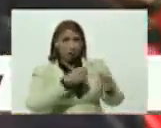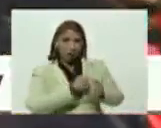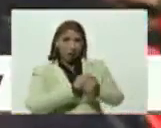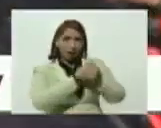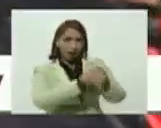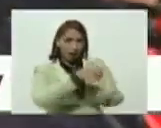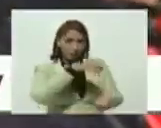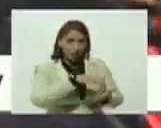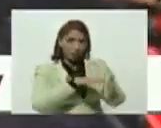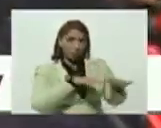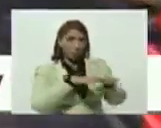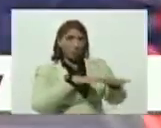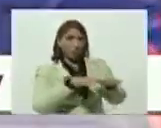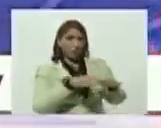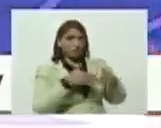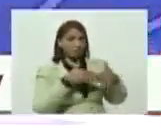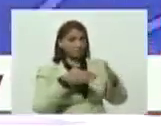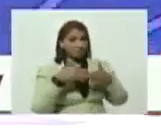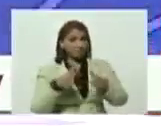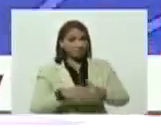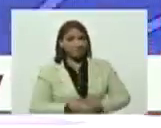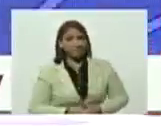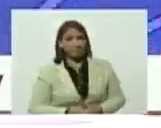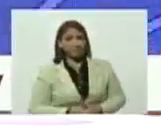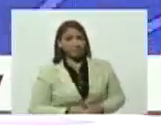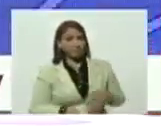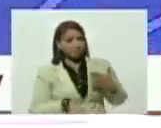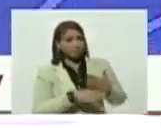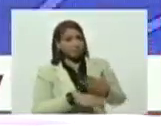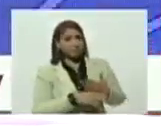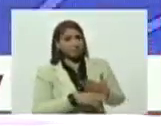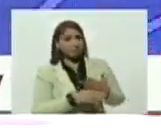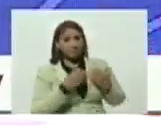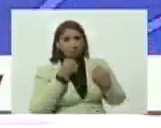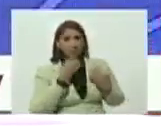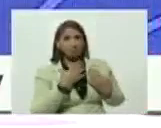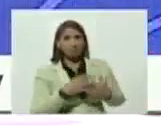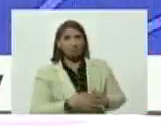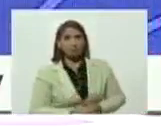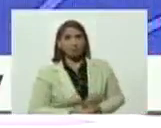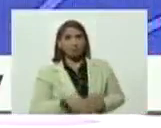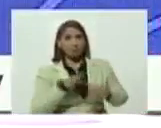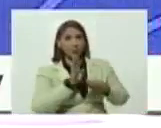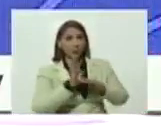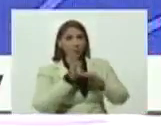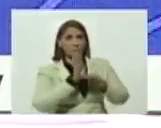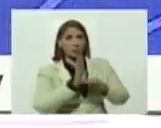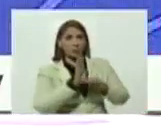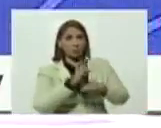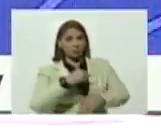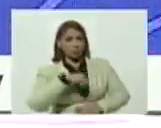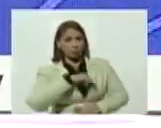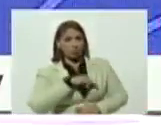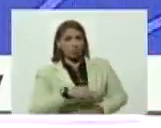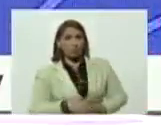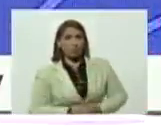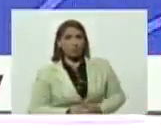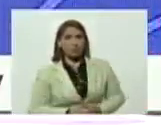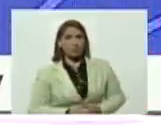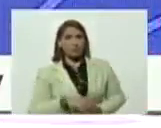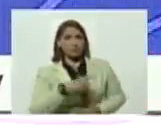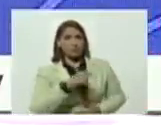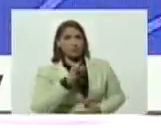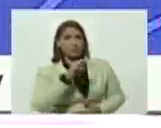Estado Cojedes, así que es una garantía de que van a estar bien, bien protegidos nuestros